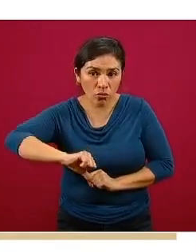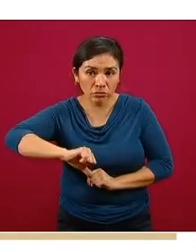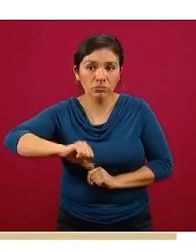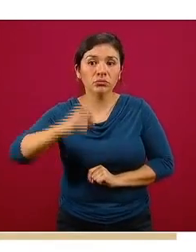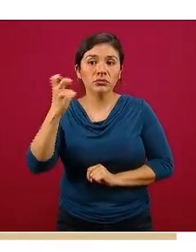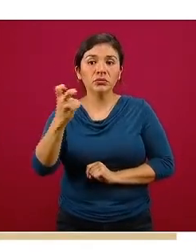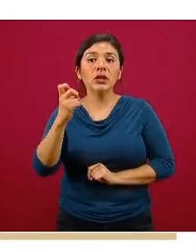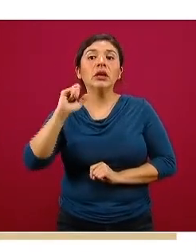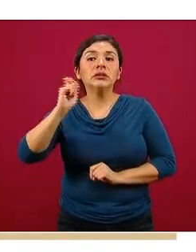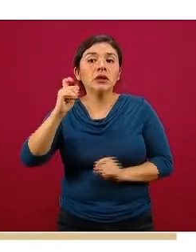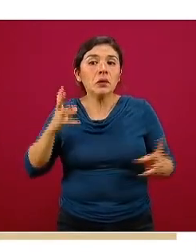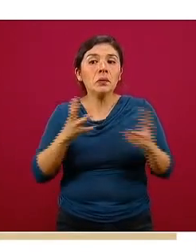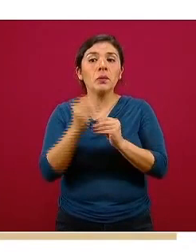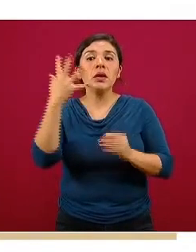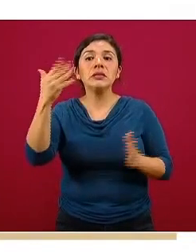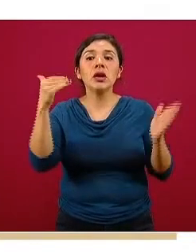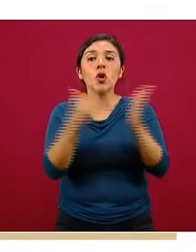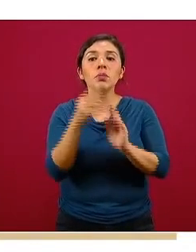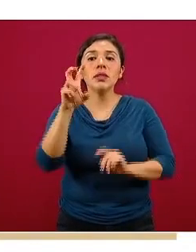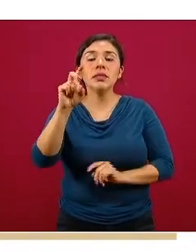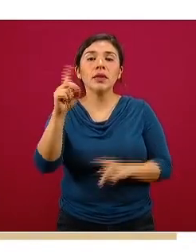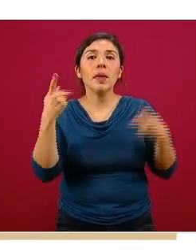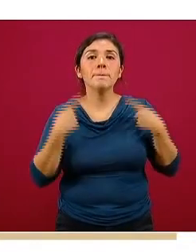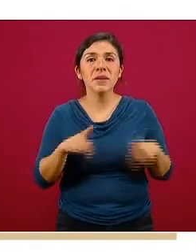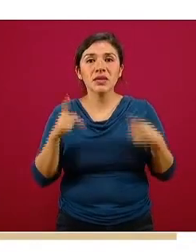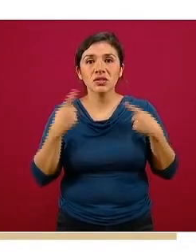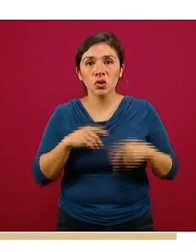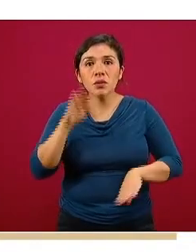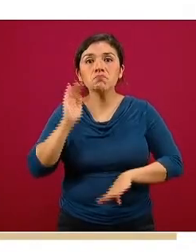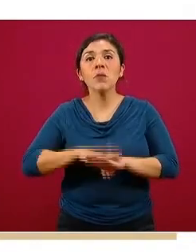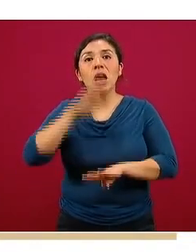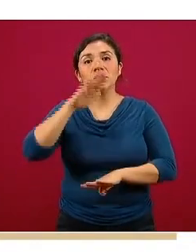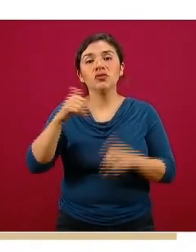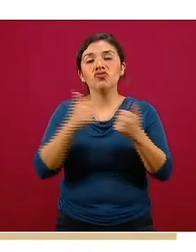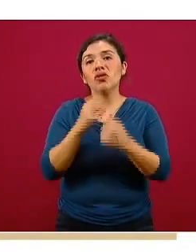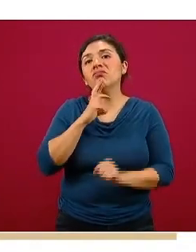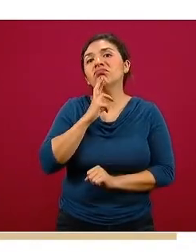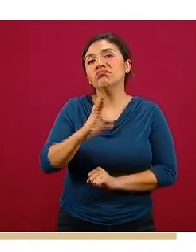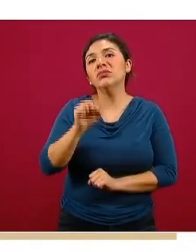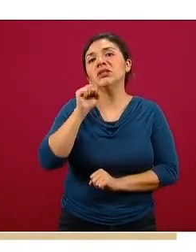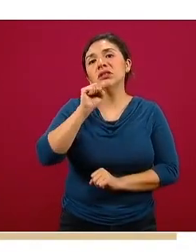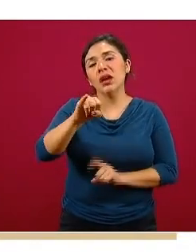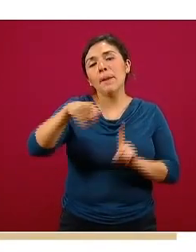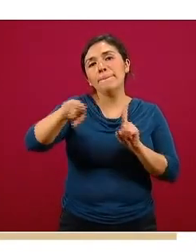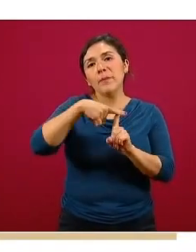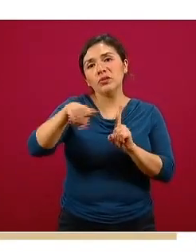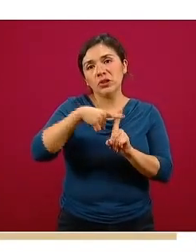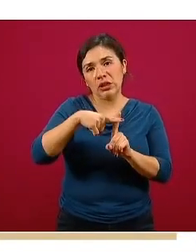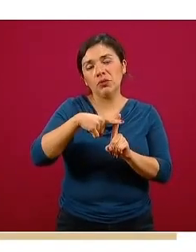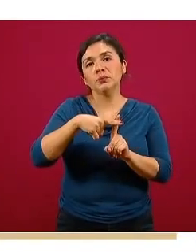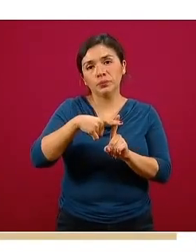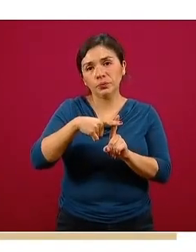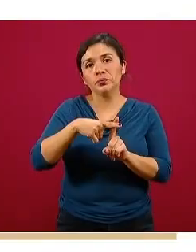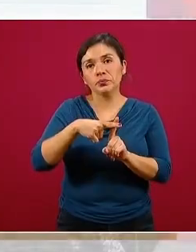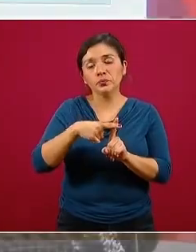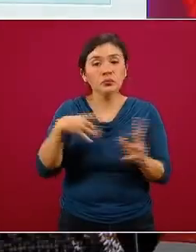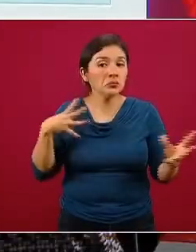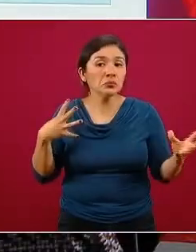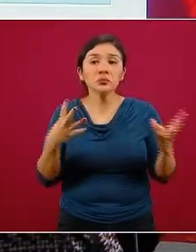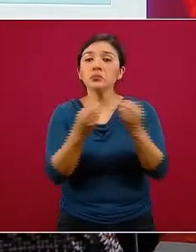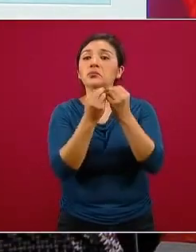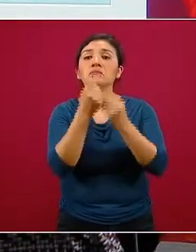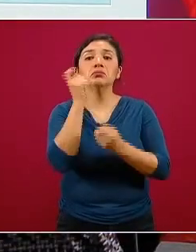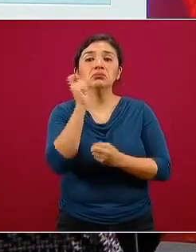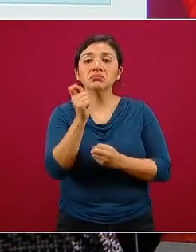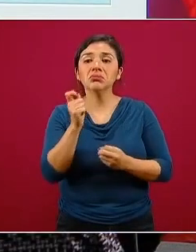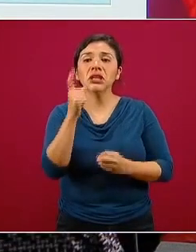representan a 5.030 personas que reciben un resultado positivo para dar este total acumulado de